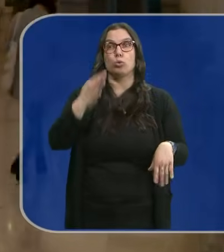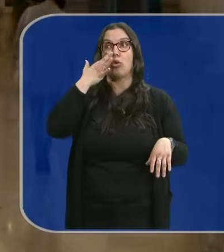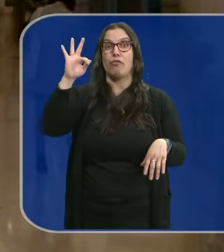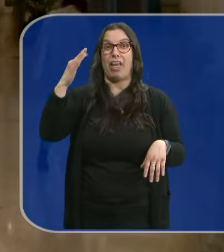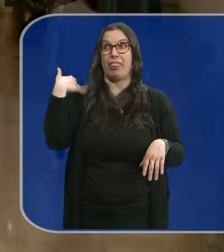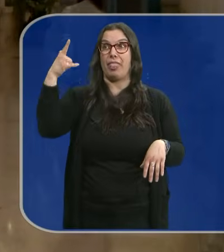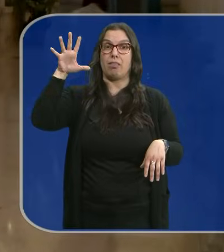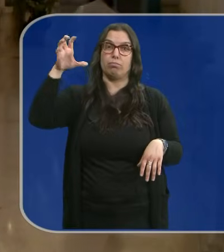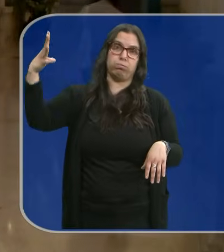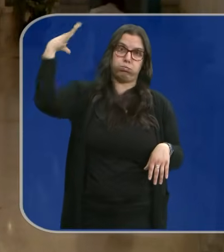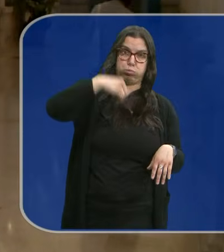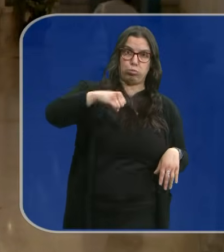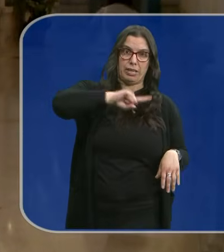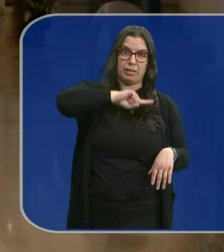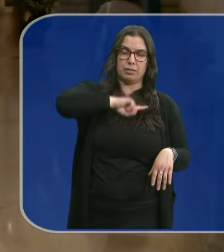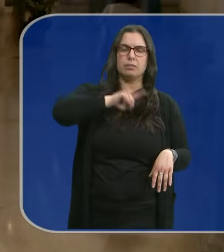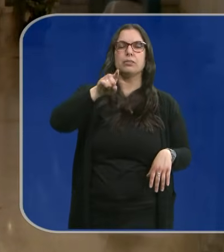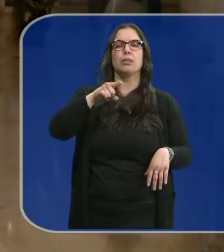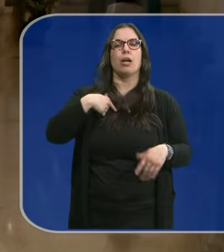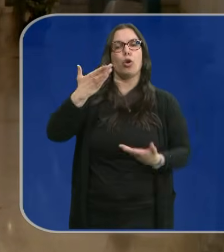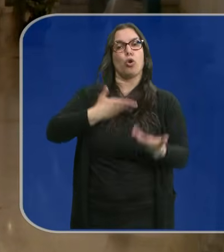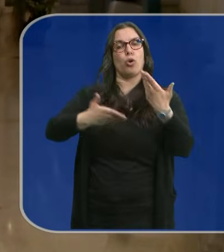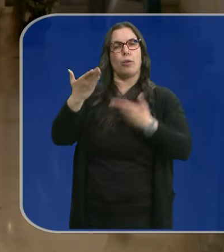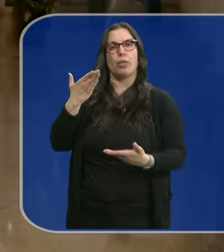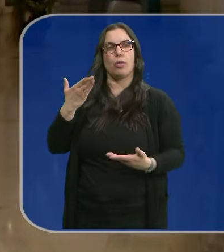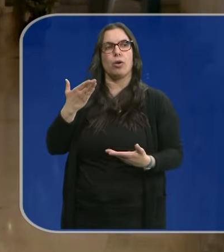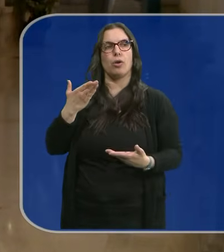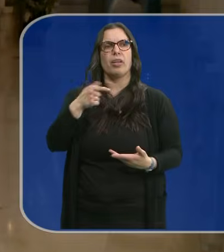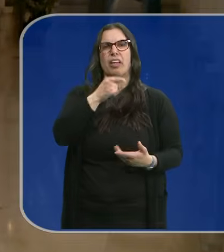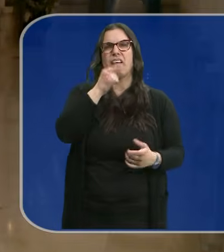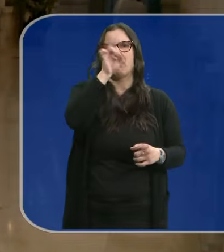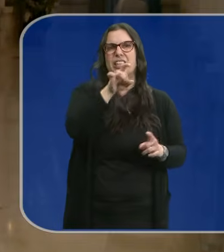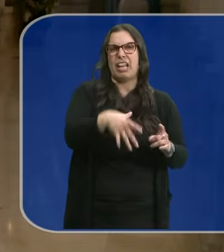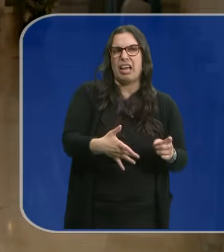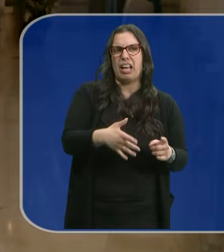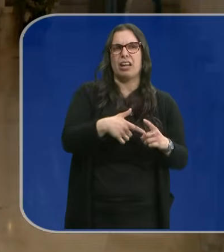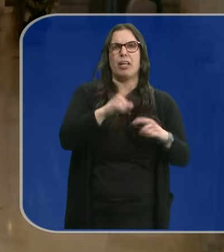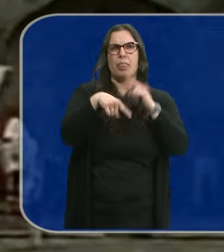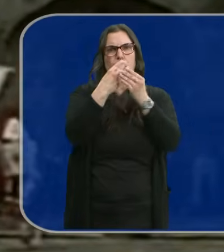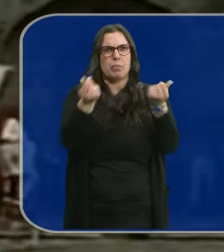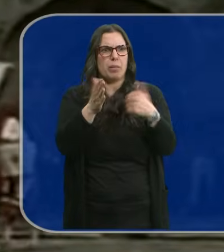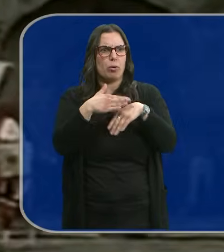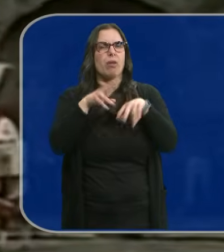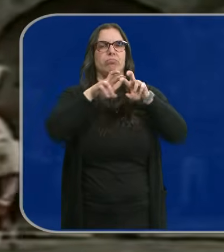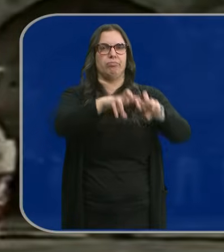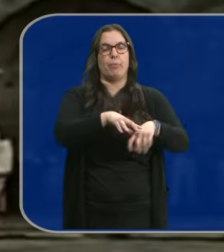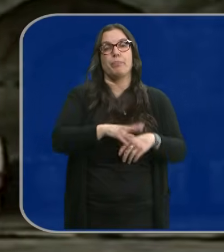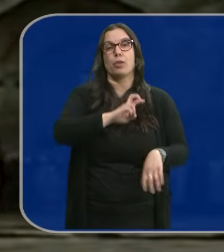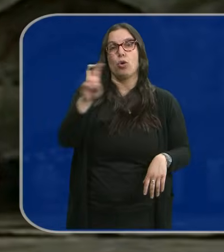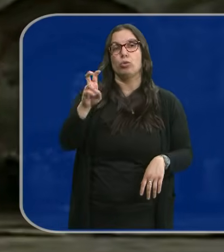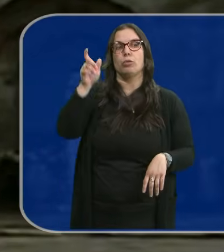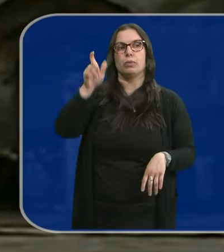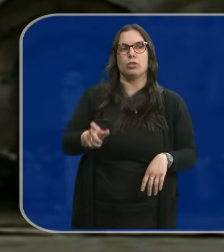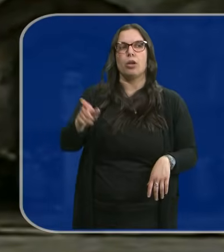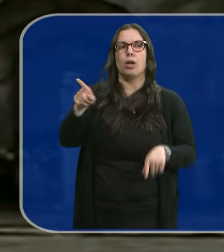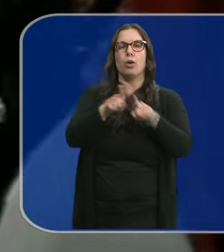francesa, un colaboracionista nato con el nuevo régimen. ¿Y quién era este señor? Porque este señor después desaparece. O de Luis César Amadori, quien